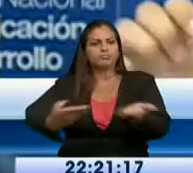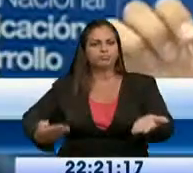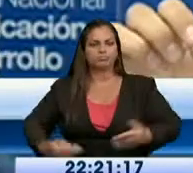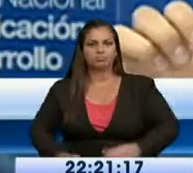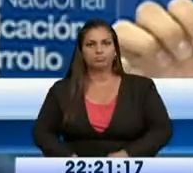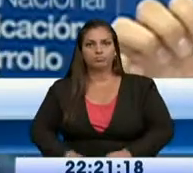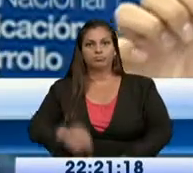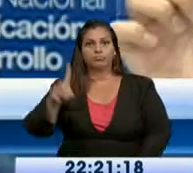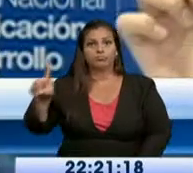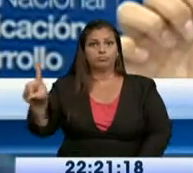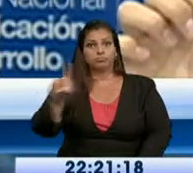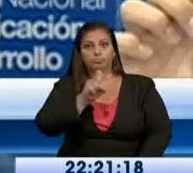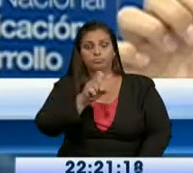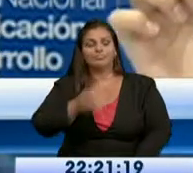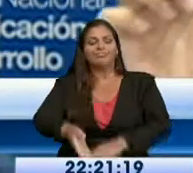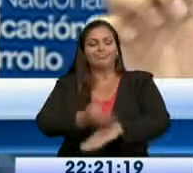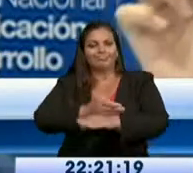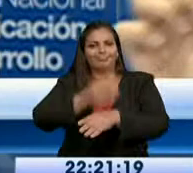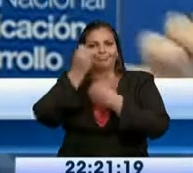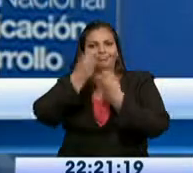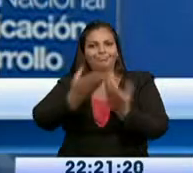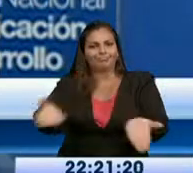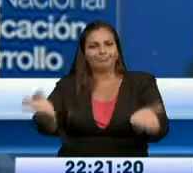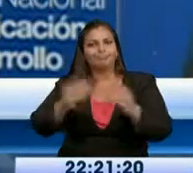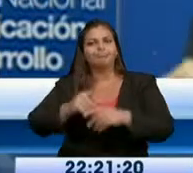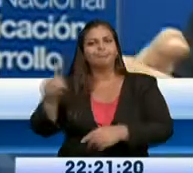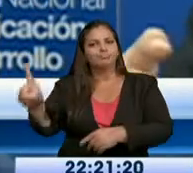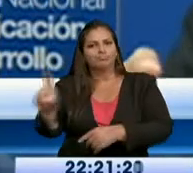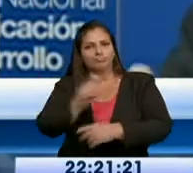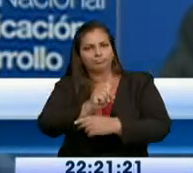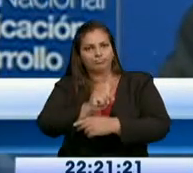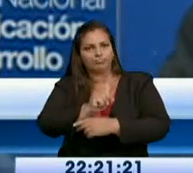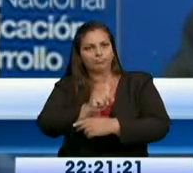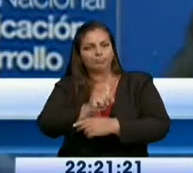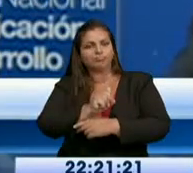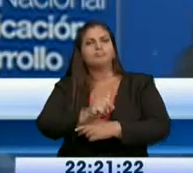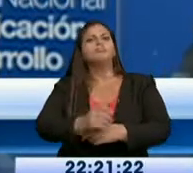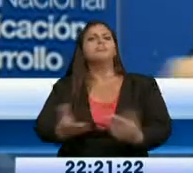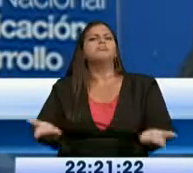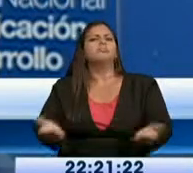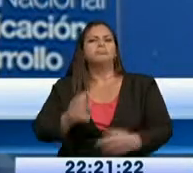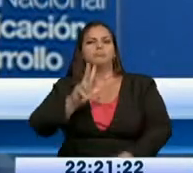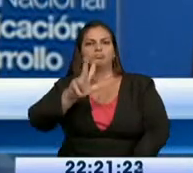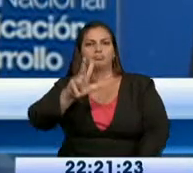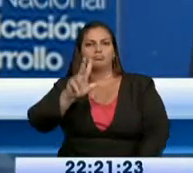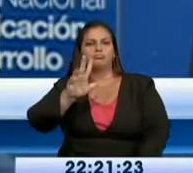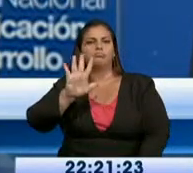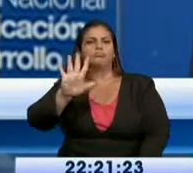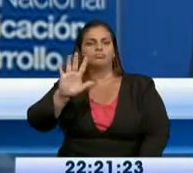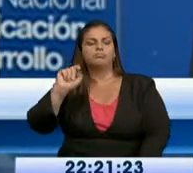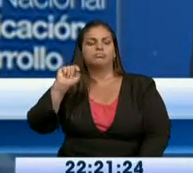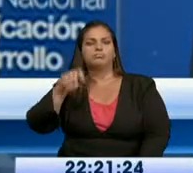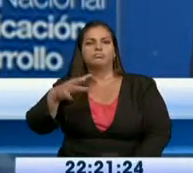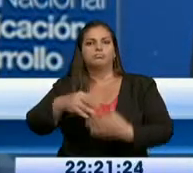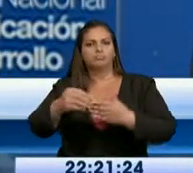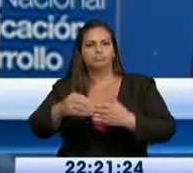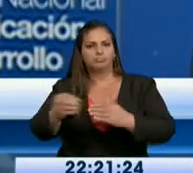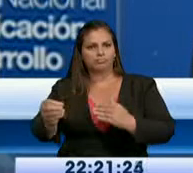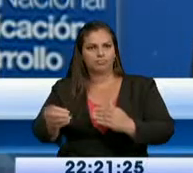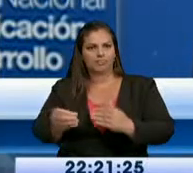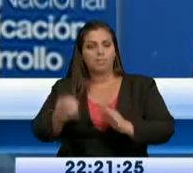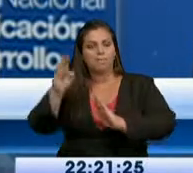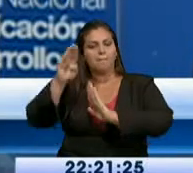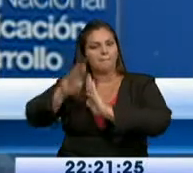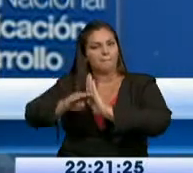de 100, que fue nuestra propuesta en la iniciativa de ley, esto es $35,000, pasará a 480